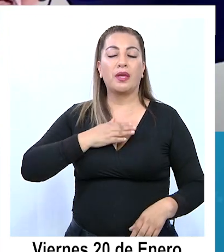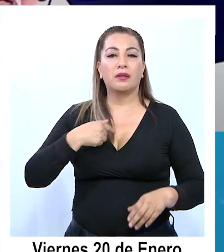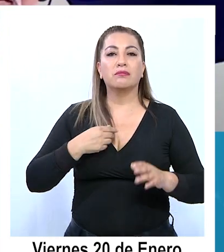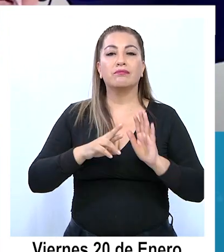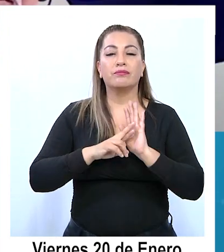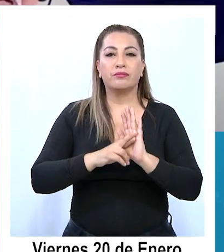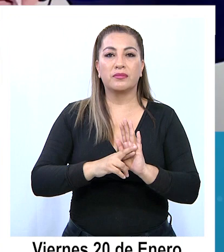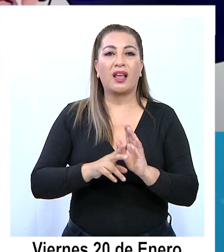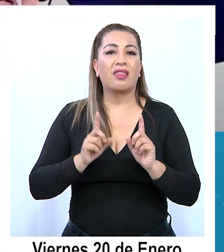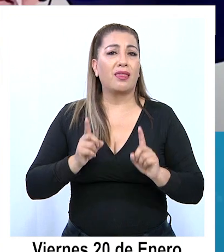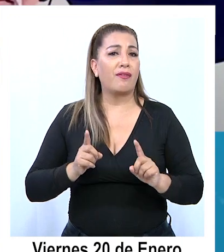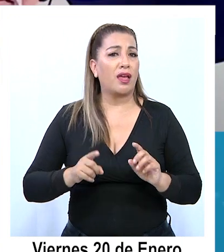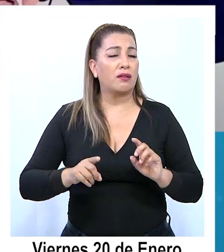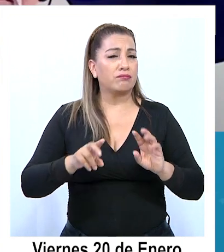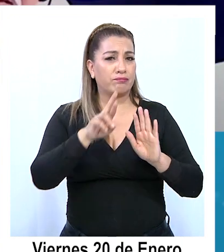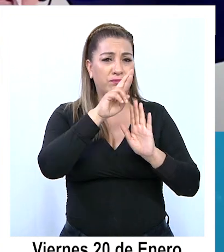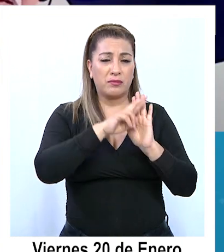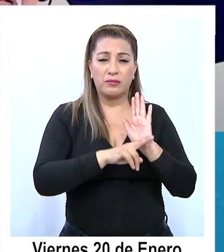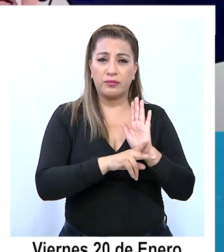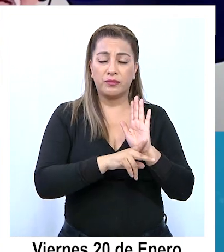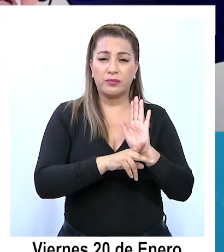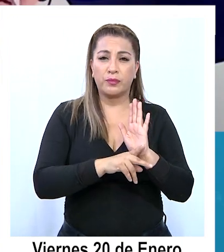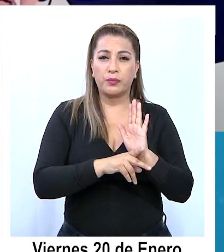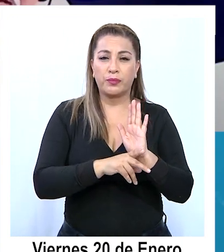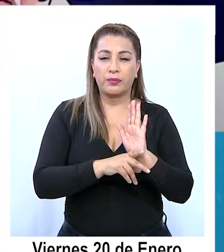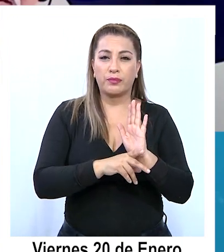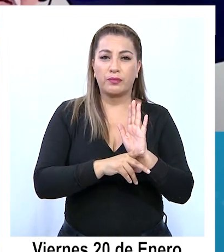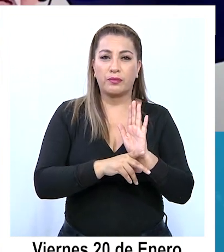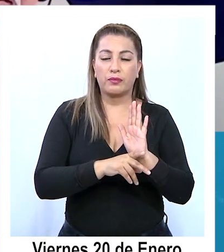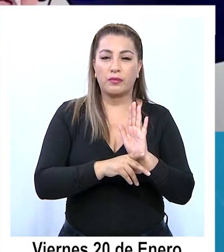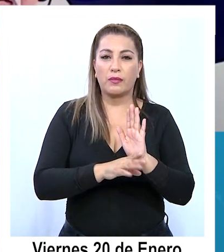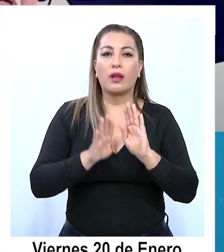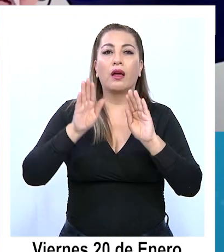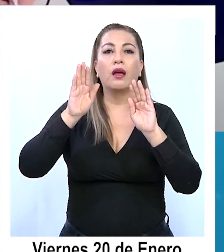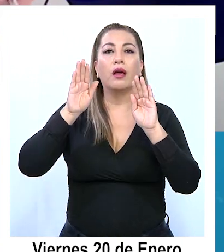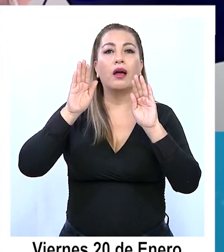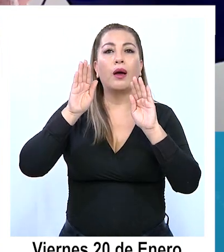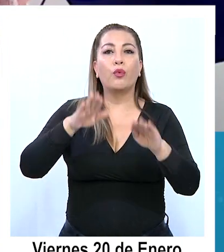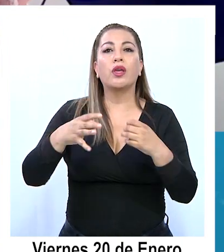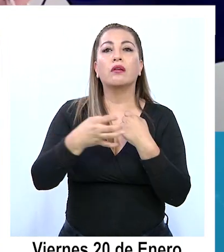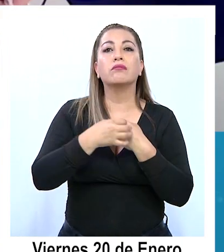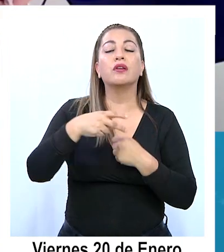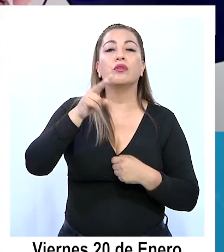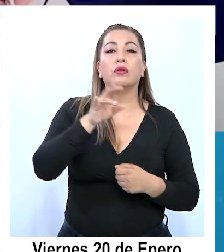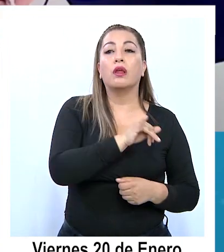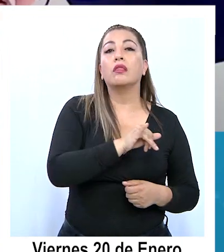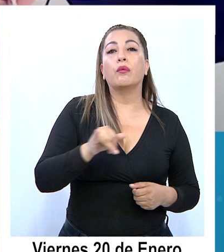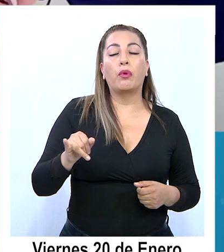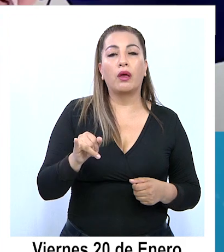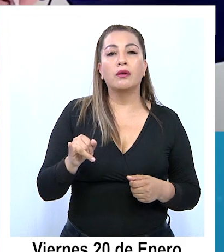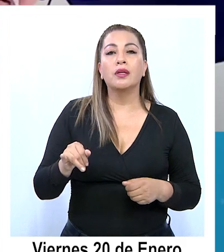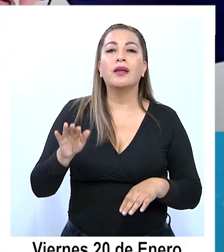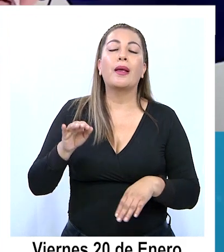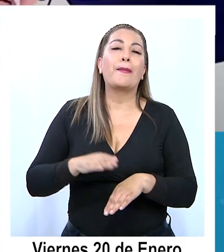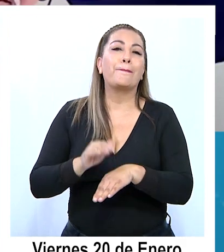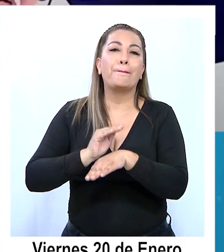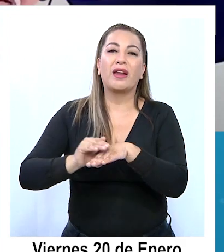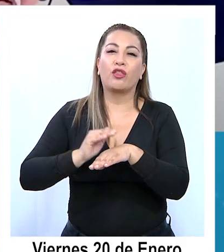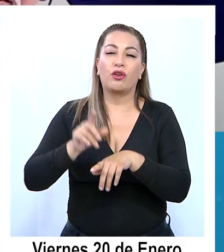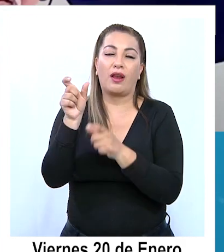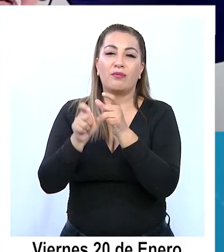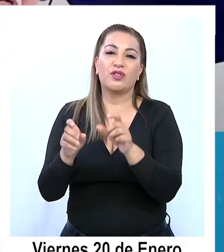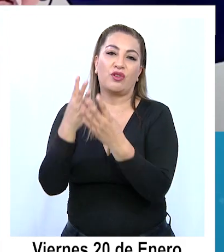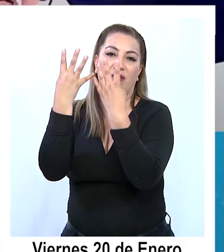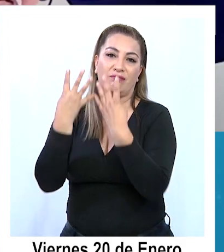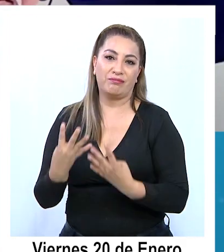hubiera medidas inmediatas en favor de la macrozona norte. Uh -huh. Luego vienen los indultos, nos bajamos. Entonces ahora cuando nos